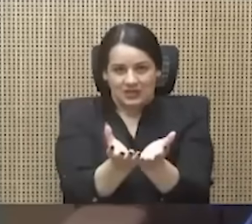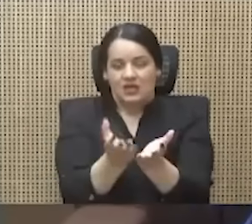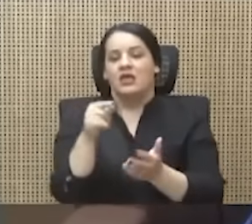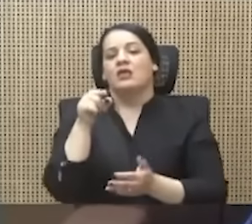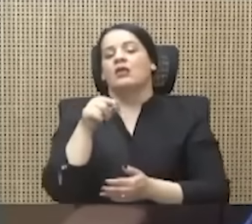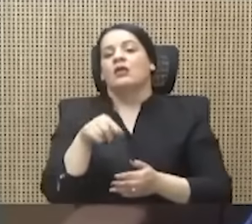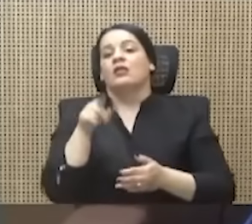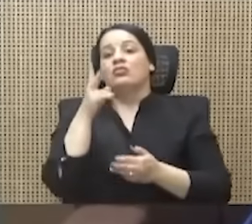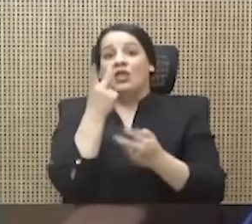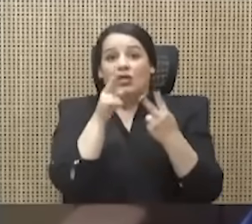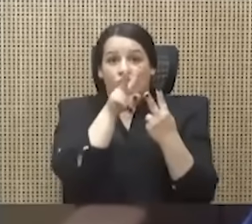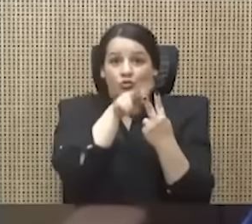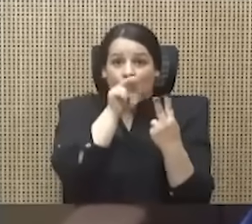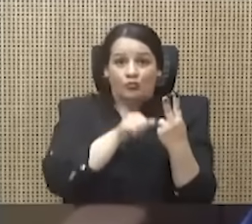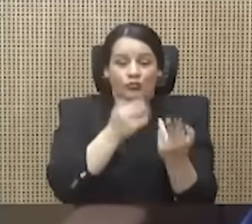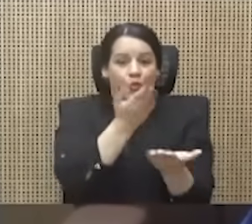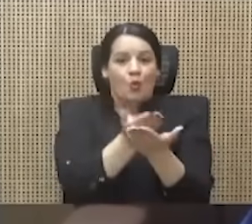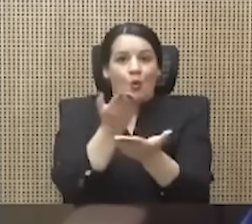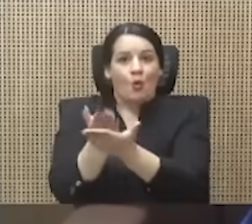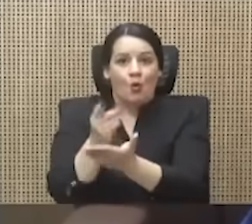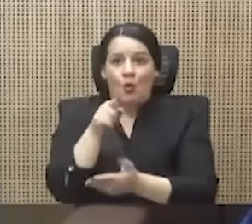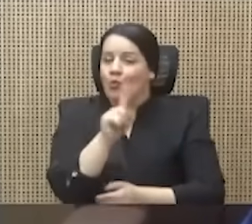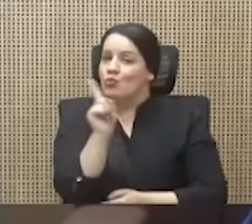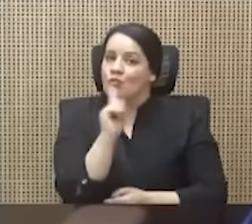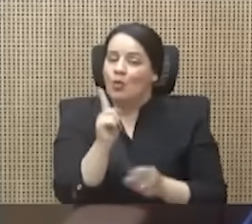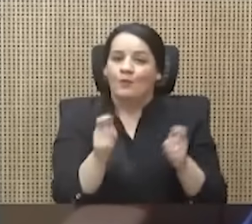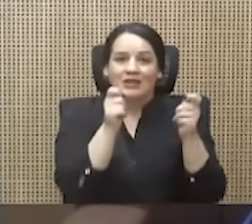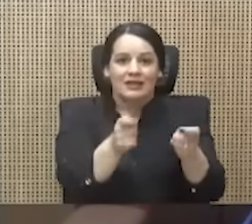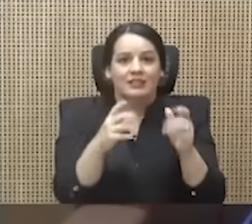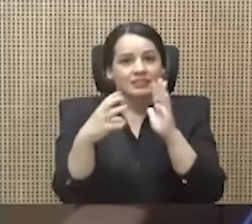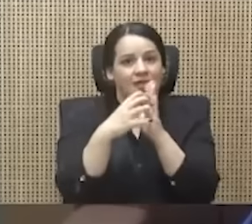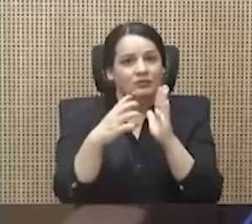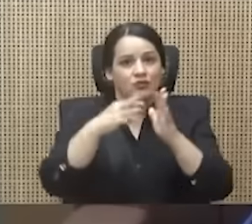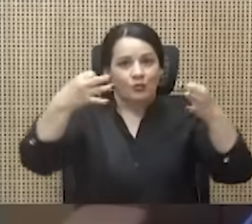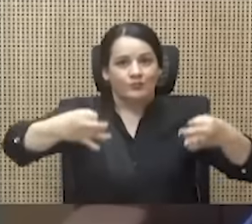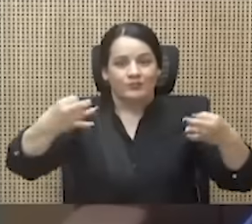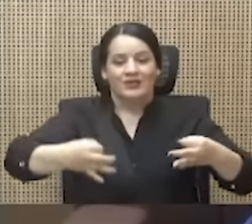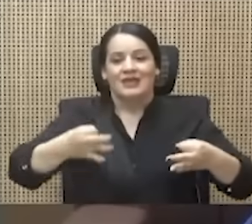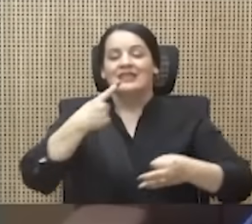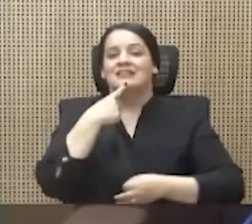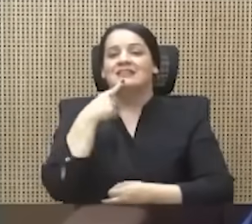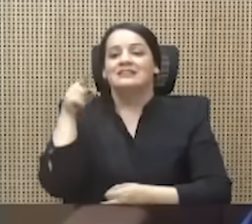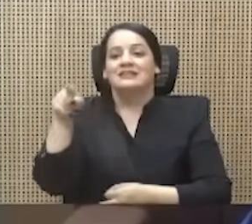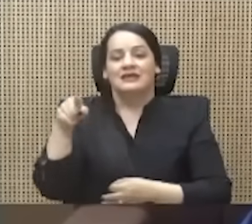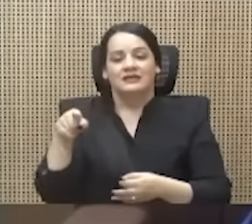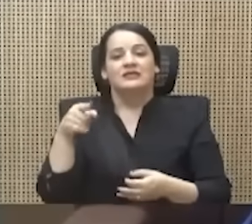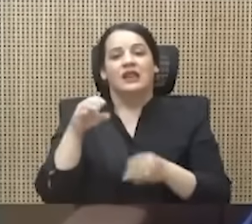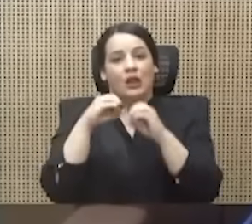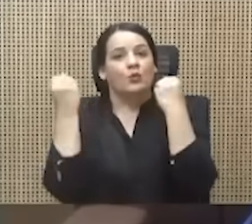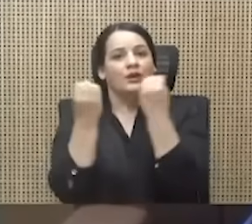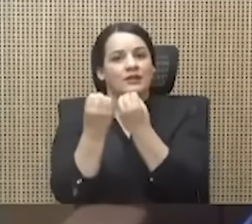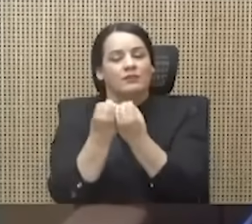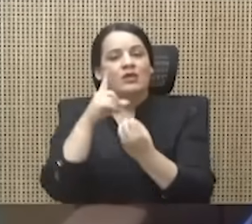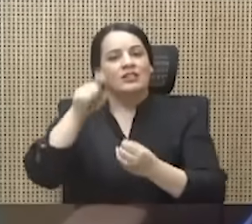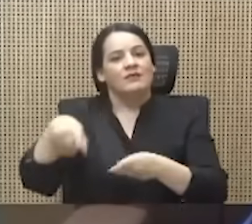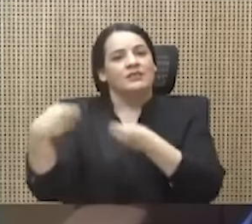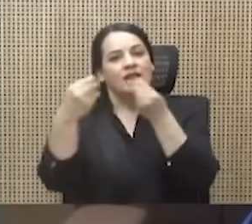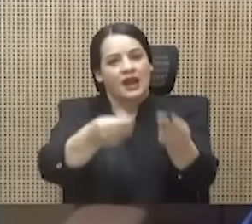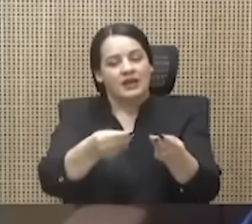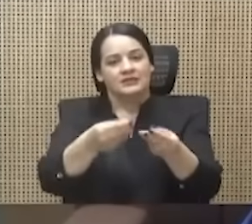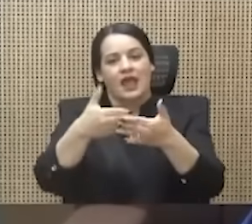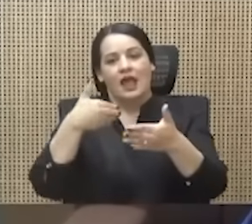definitivo, aunque el mismo Reglamento Sanitario Internacional dispone que debe entregarse con 4 meses de anticipación a los Estados